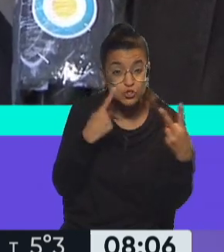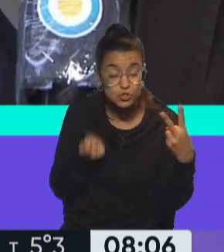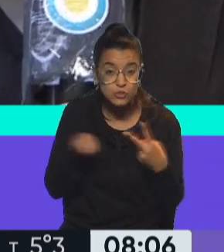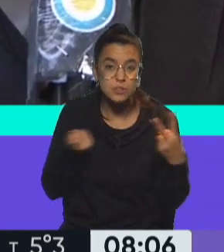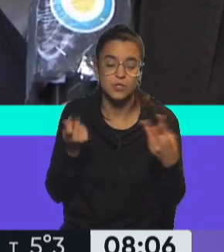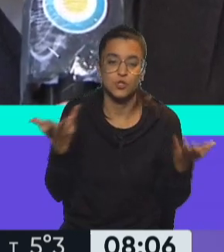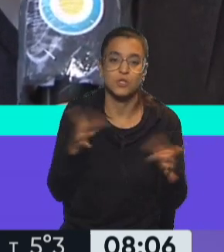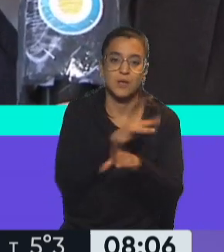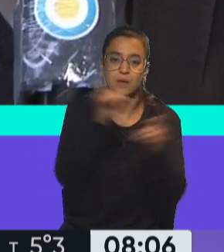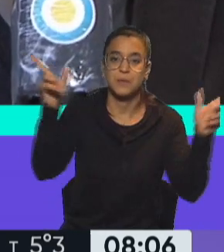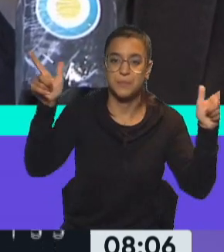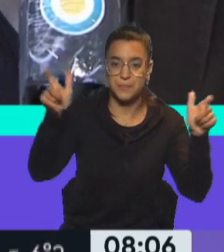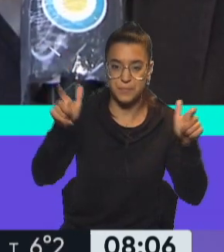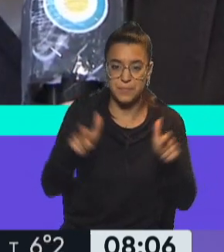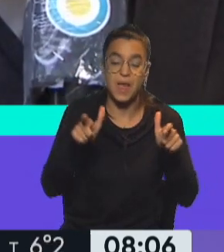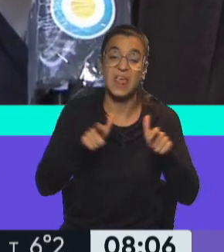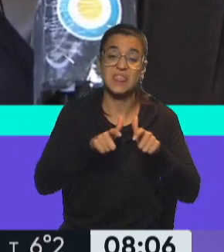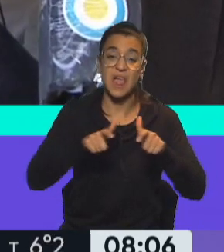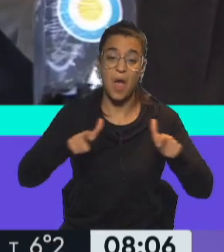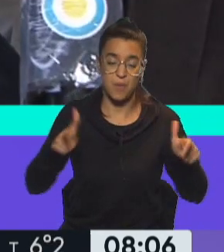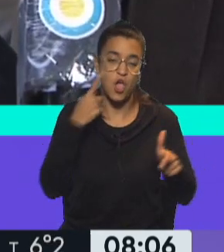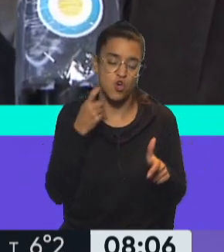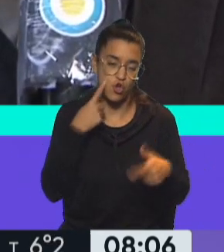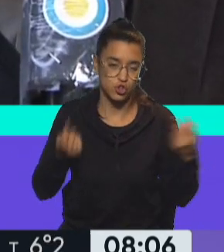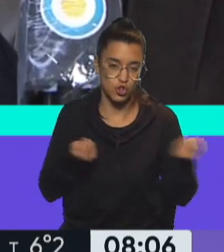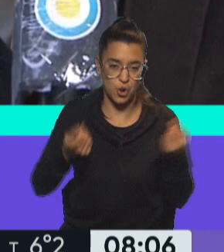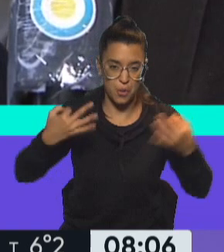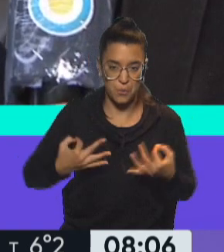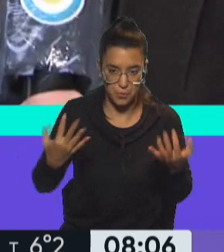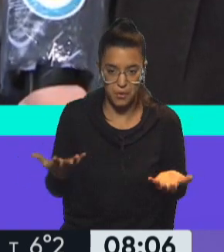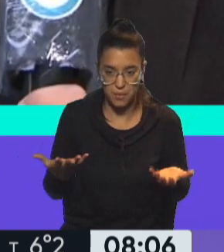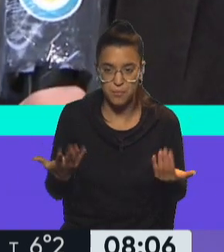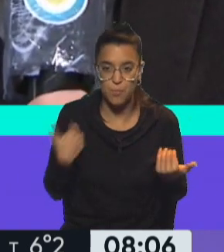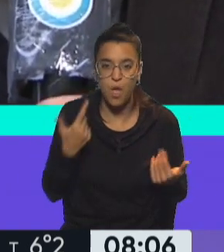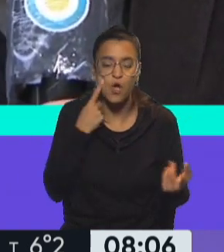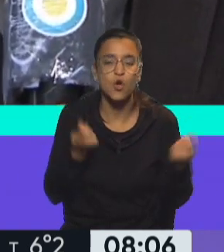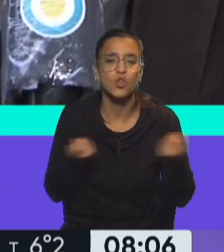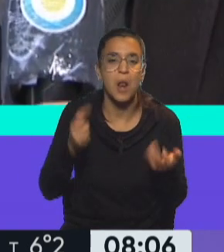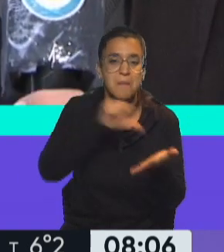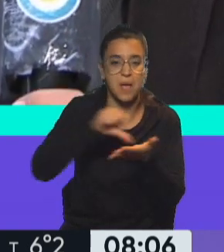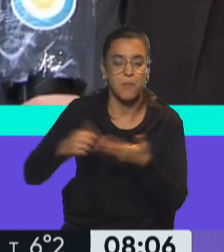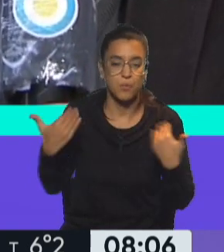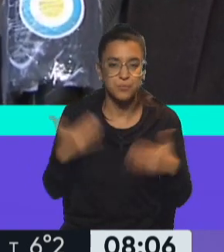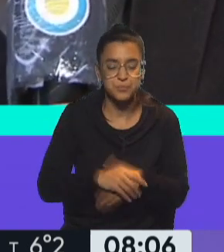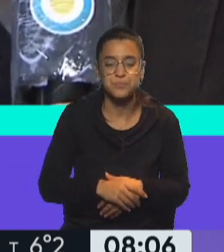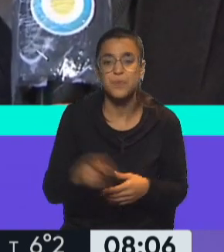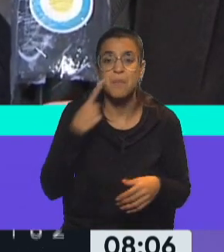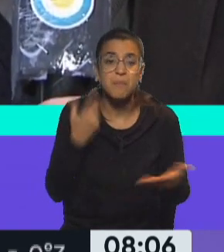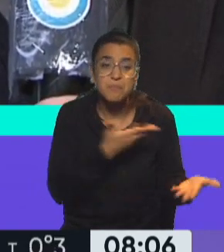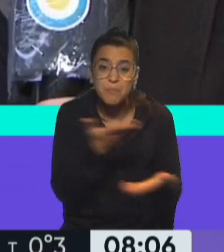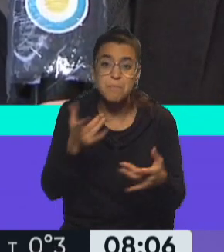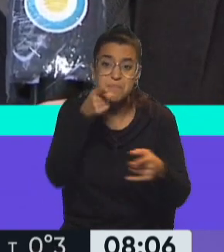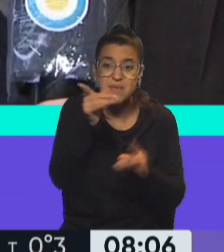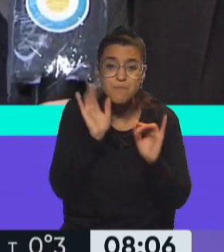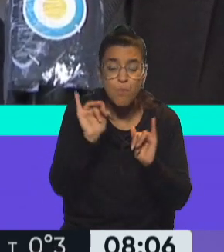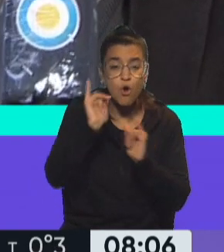de casos es más o menos estable y controlable dentro de los valores que puede controlar cualquier país. Doctor, por el panorama que usted